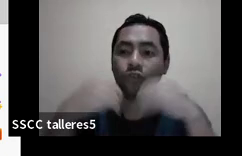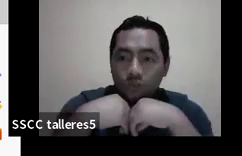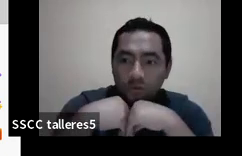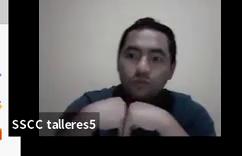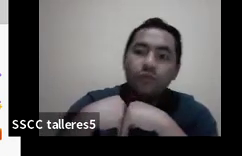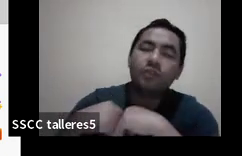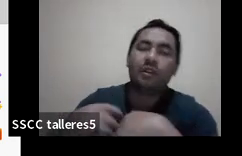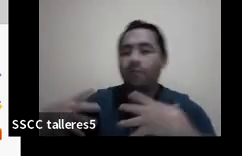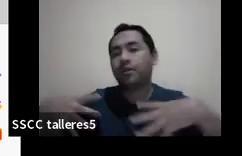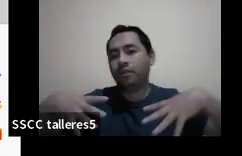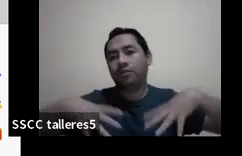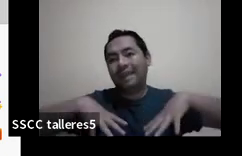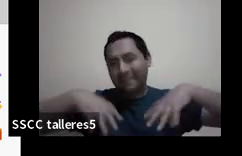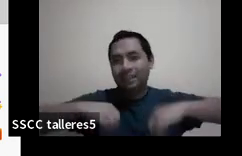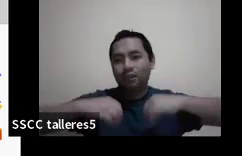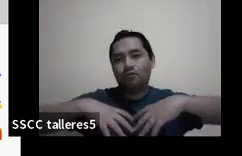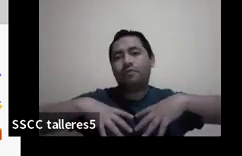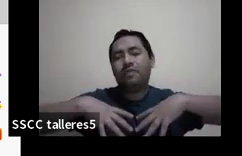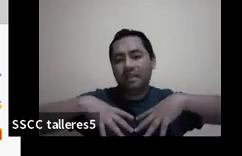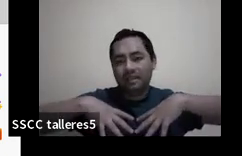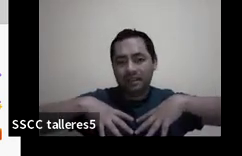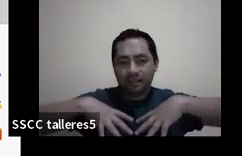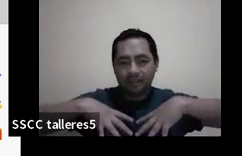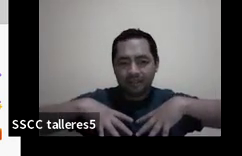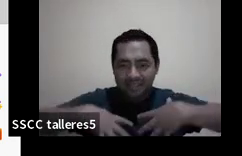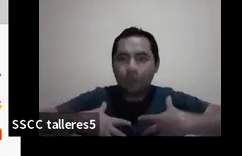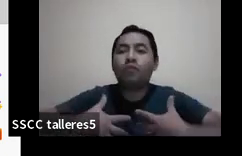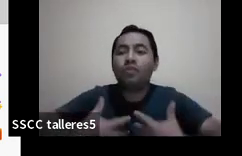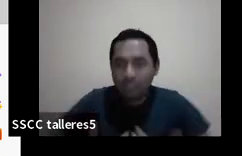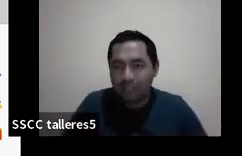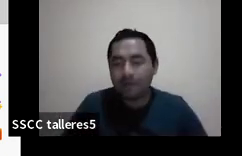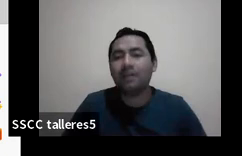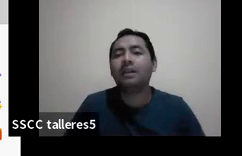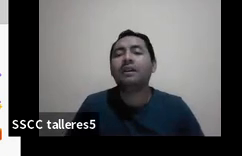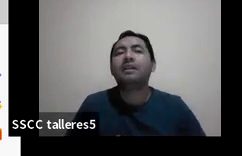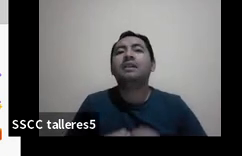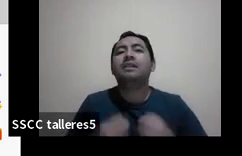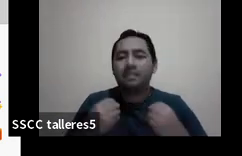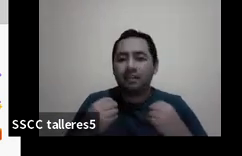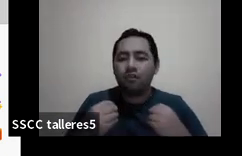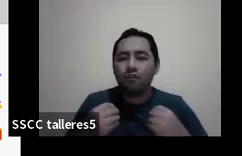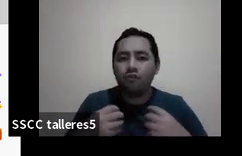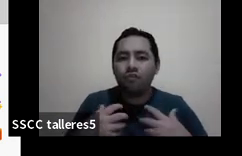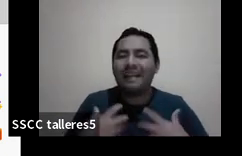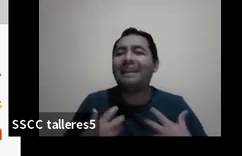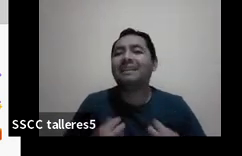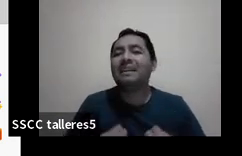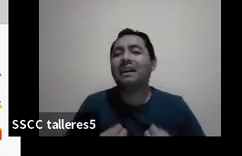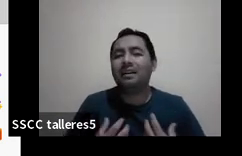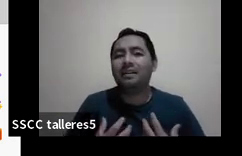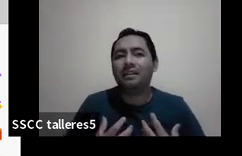niño sordo, o mejor dicho, el niño se concibe con